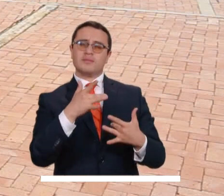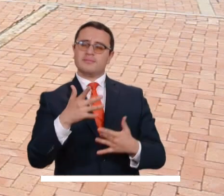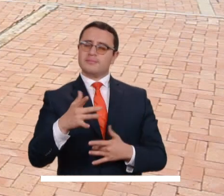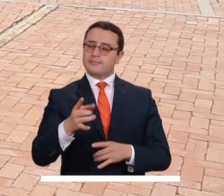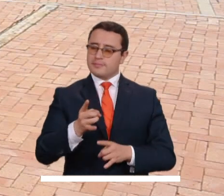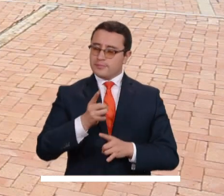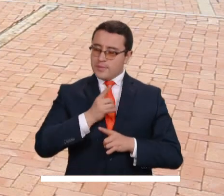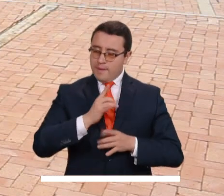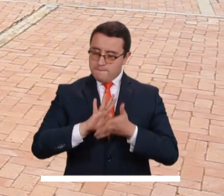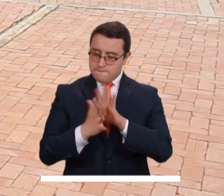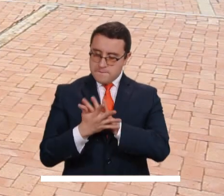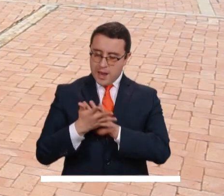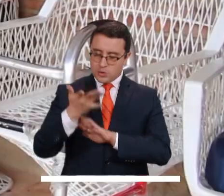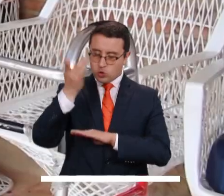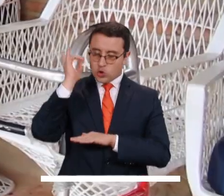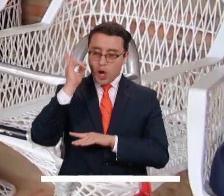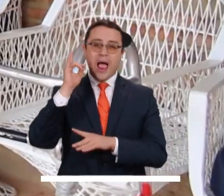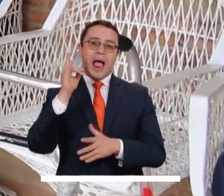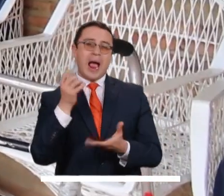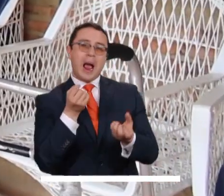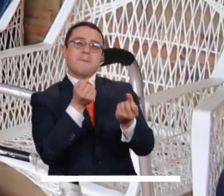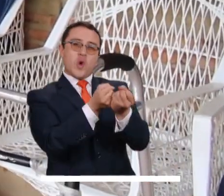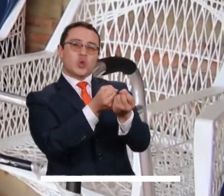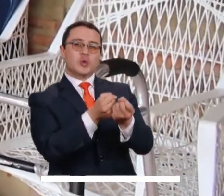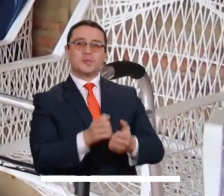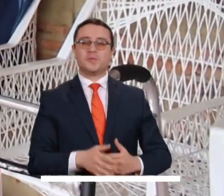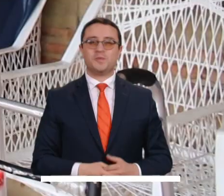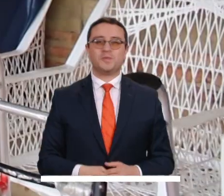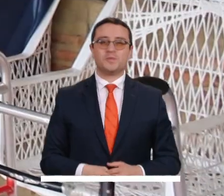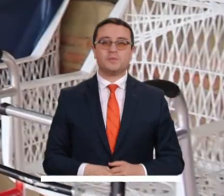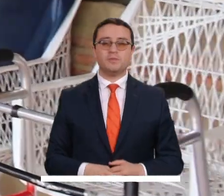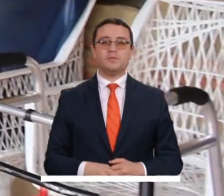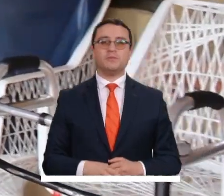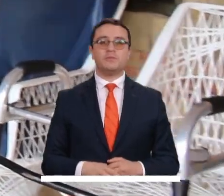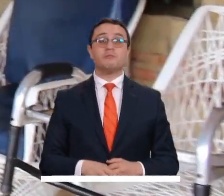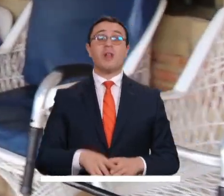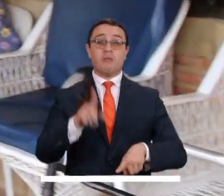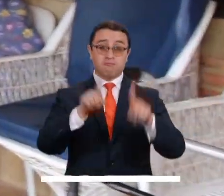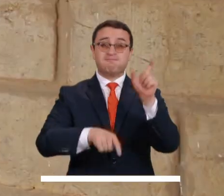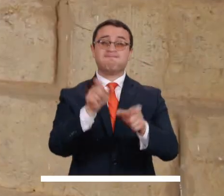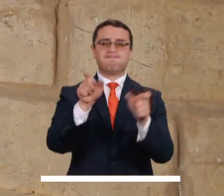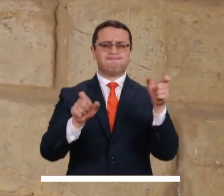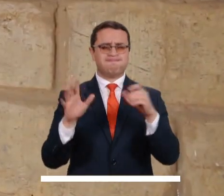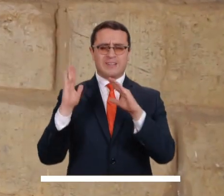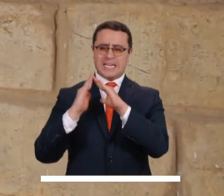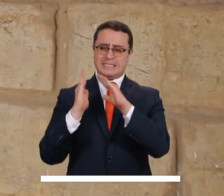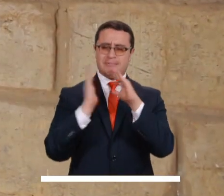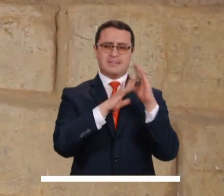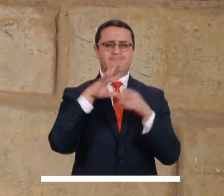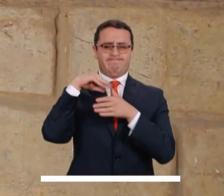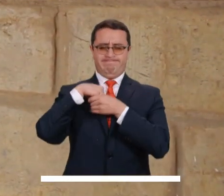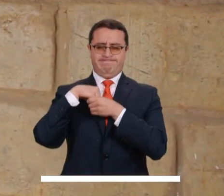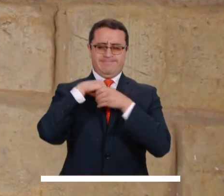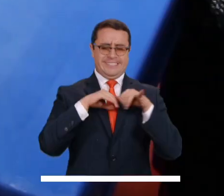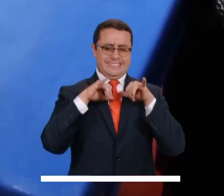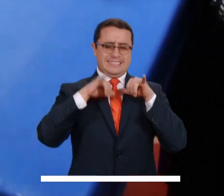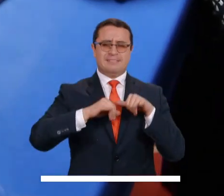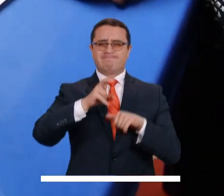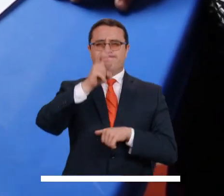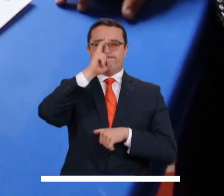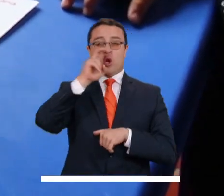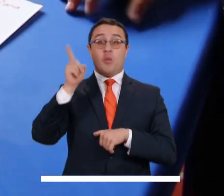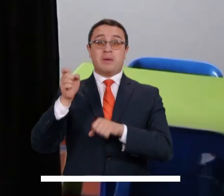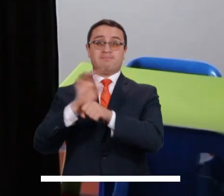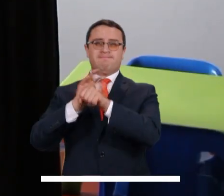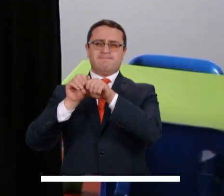y entonces pues nos colabora. Aunque para cientos de personas el periodo de cuarentena a causa del COVID-19